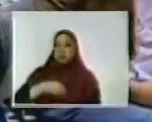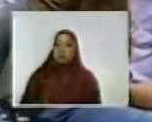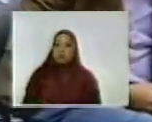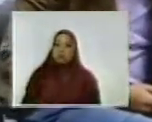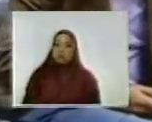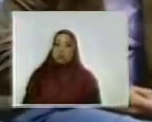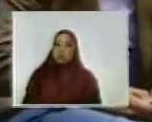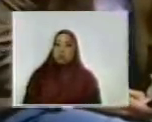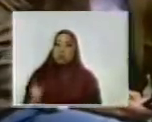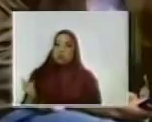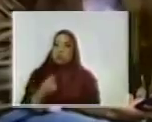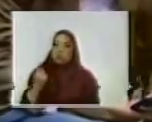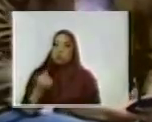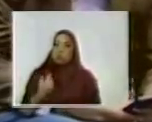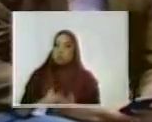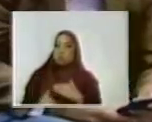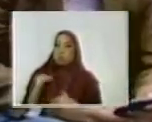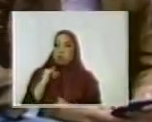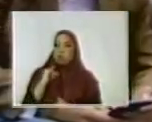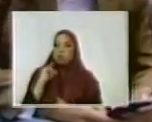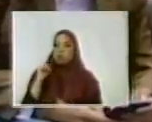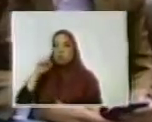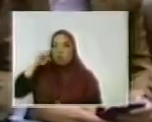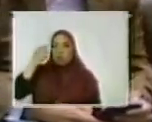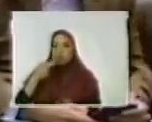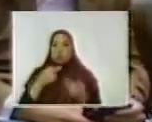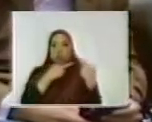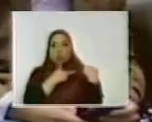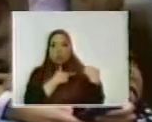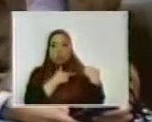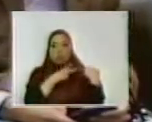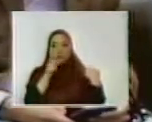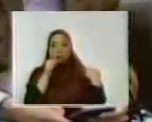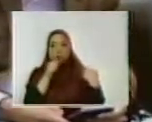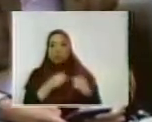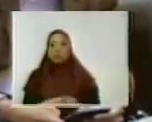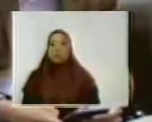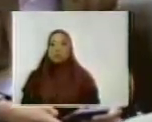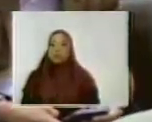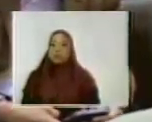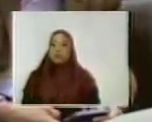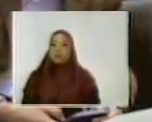que una vez superada, y creo que es responsable decirlo,